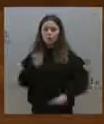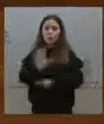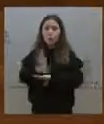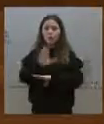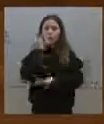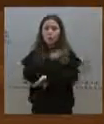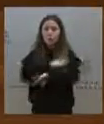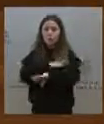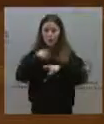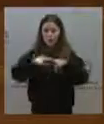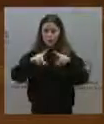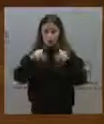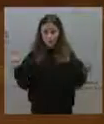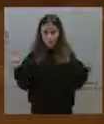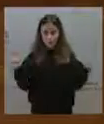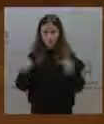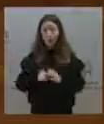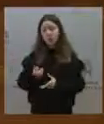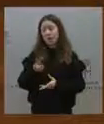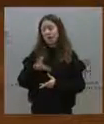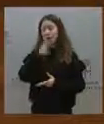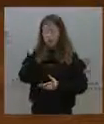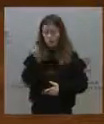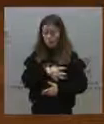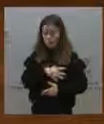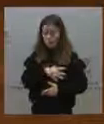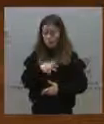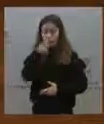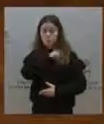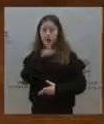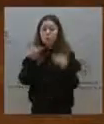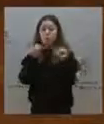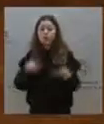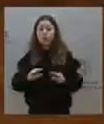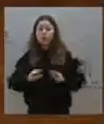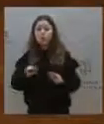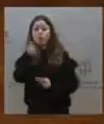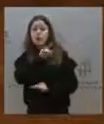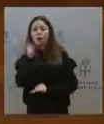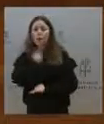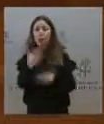solo por su fondo, sino también por su forma. Lo dije hace 4 días y lo repito hoy ante la Cámara.